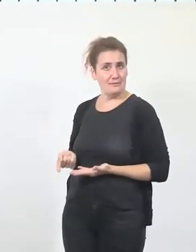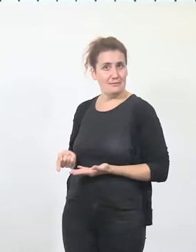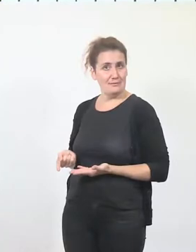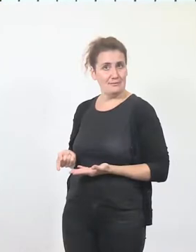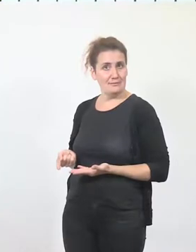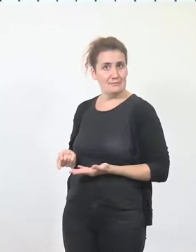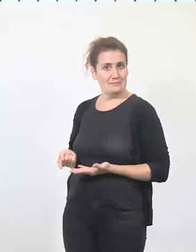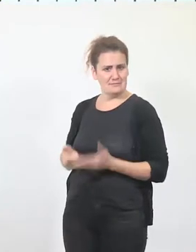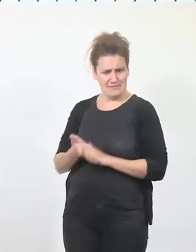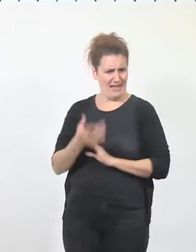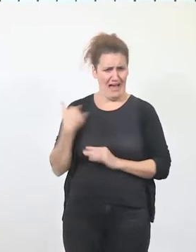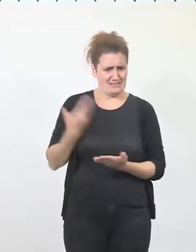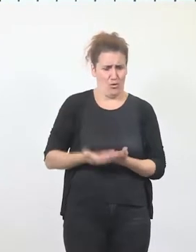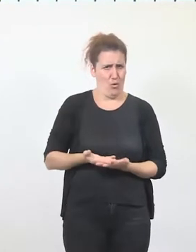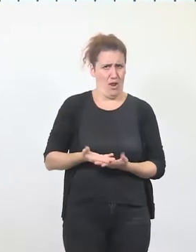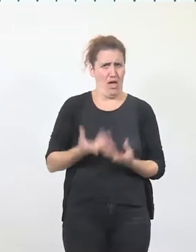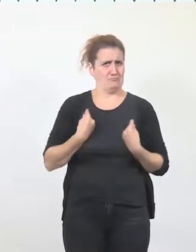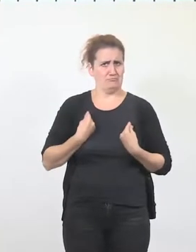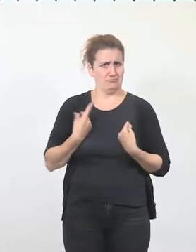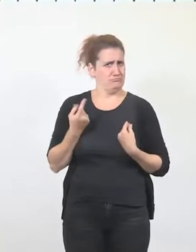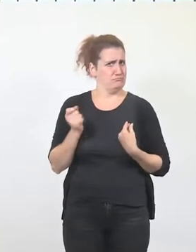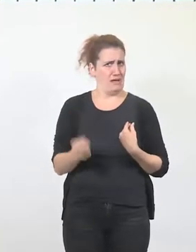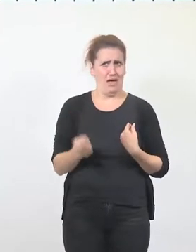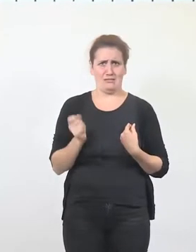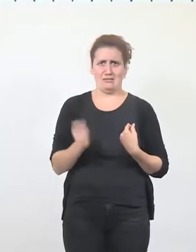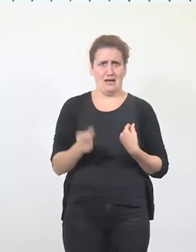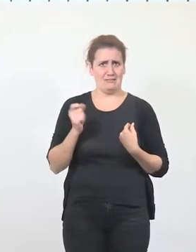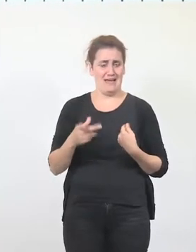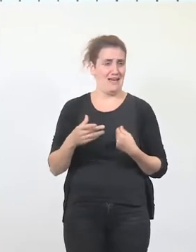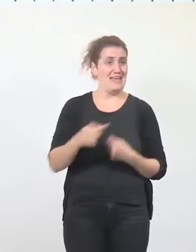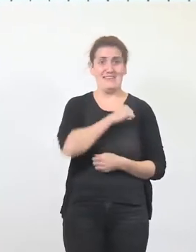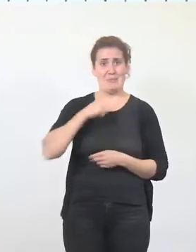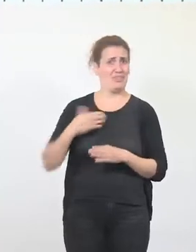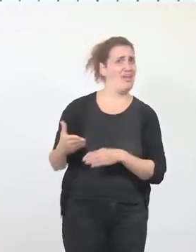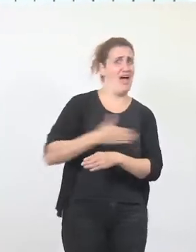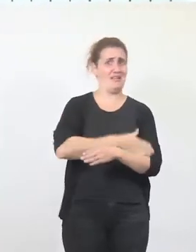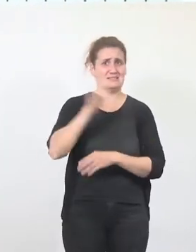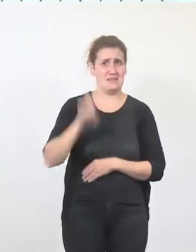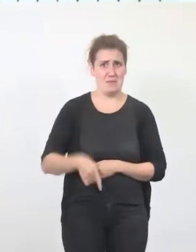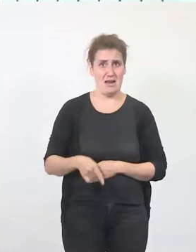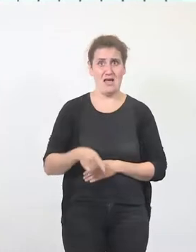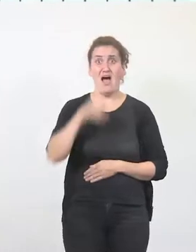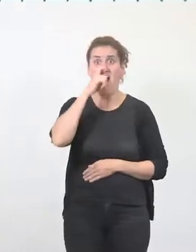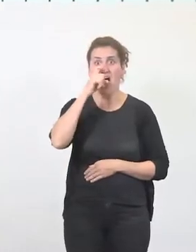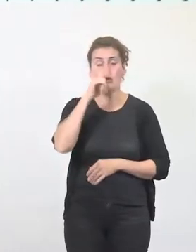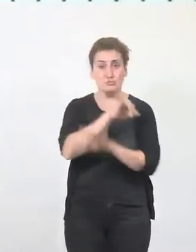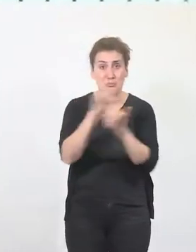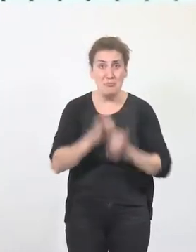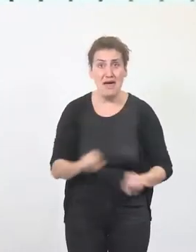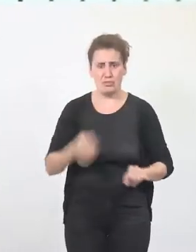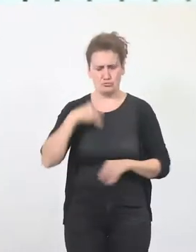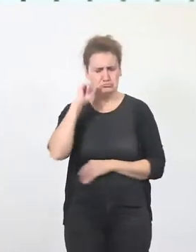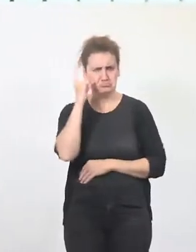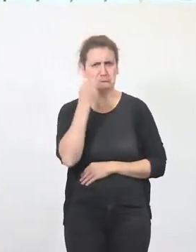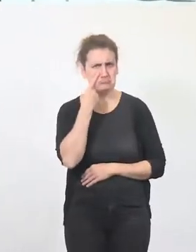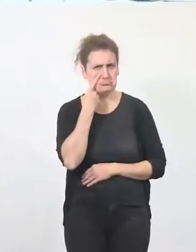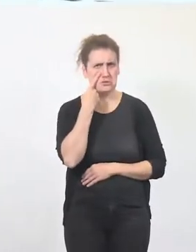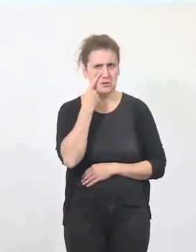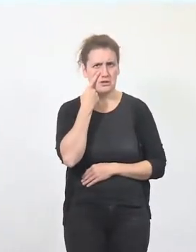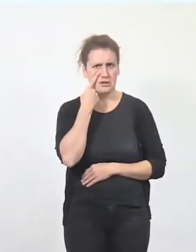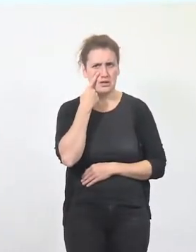algo que lo hemos vivido incluso antes de la independencia. Y en esos años de paz hemos podido